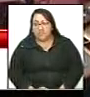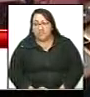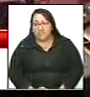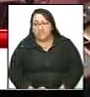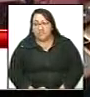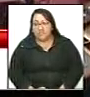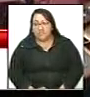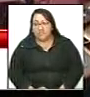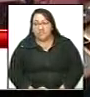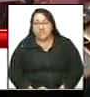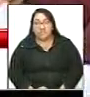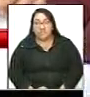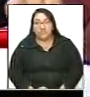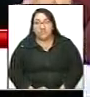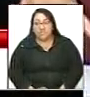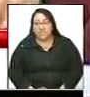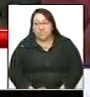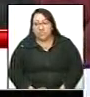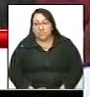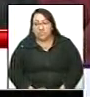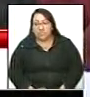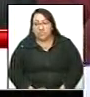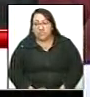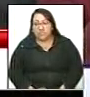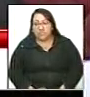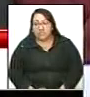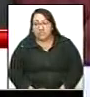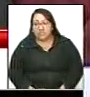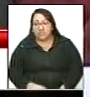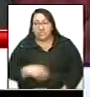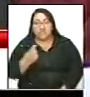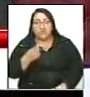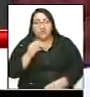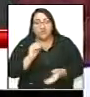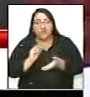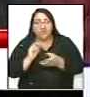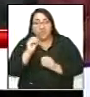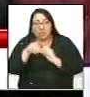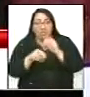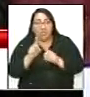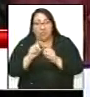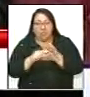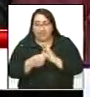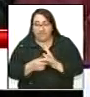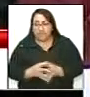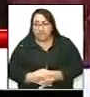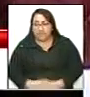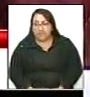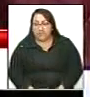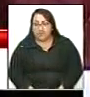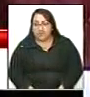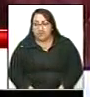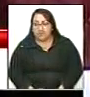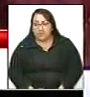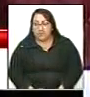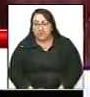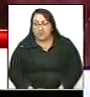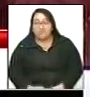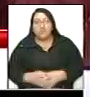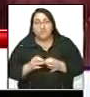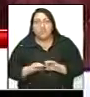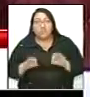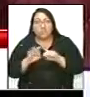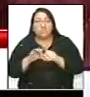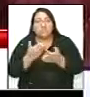Bueno, a ver, yo solamente para abonar en algunos puntos, la verdad que ha sido muy interesante